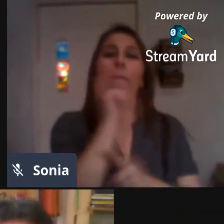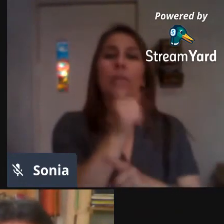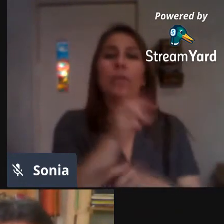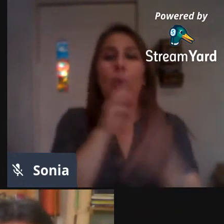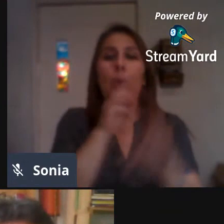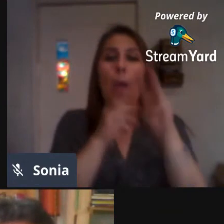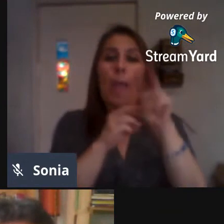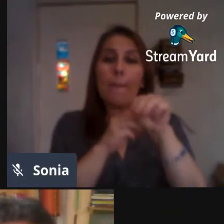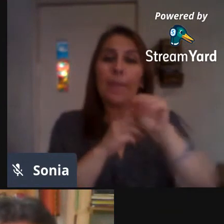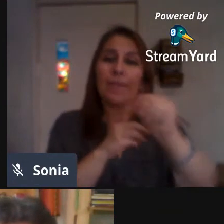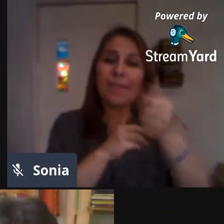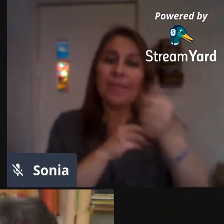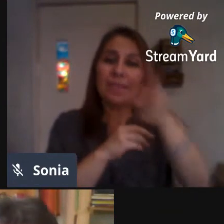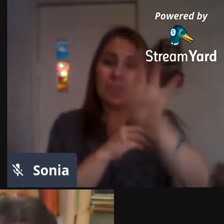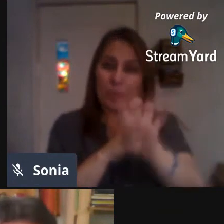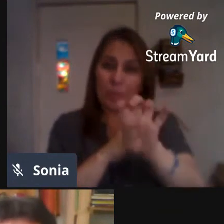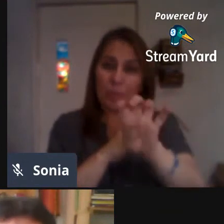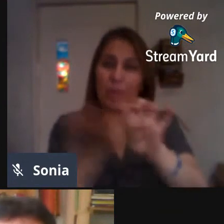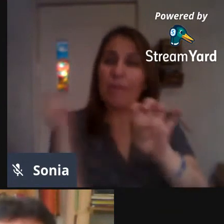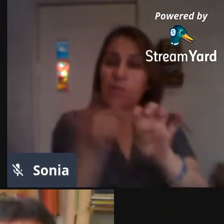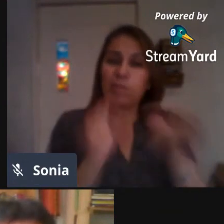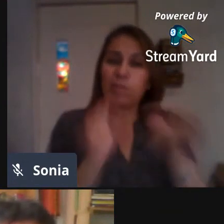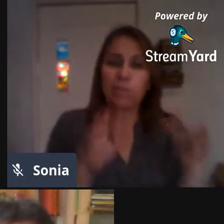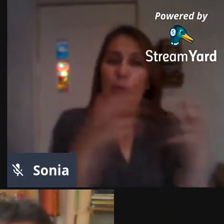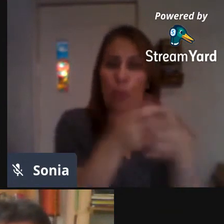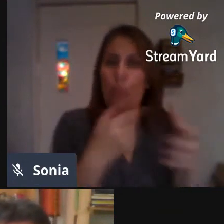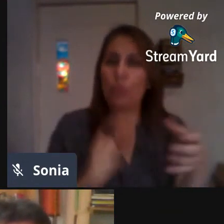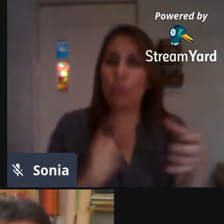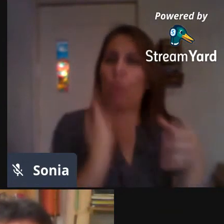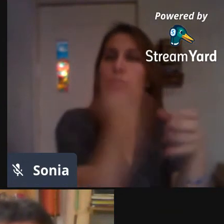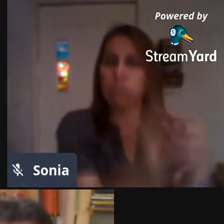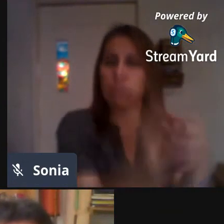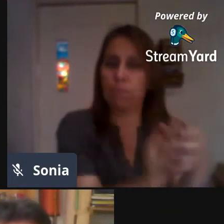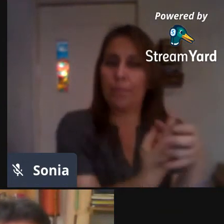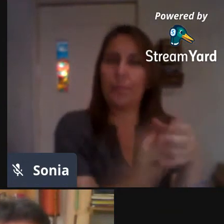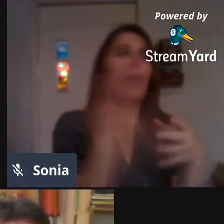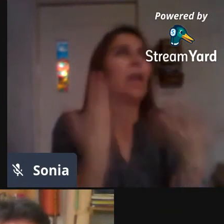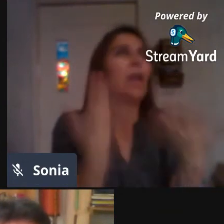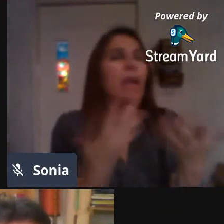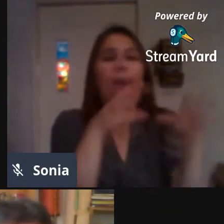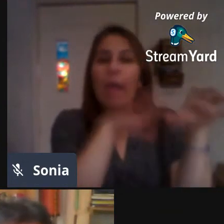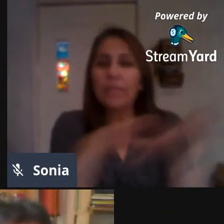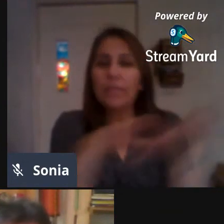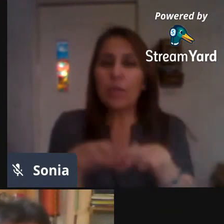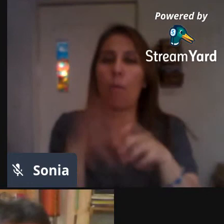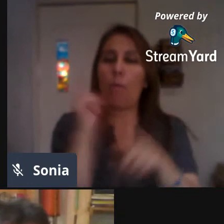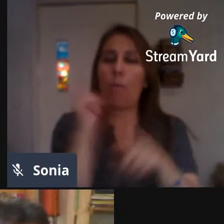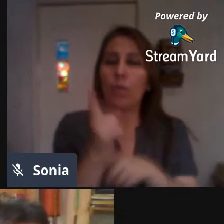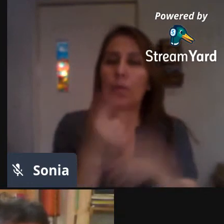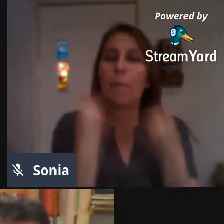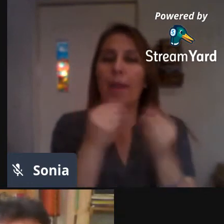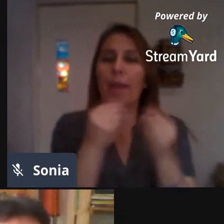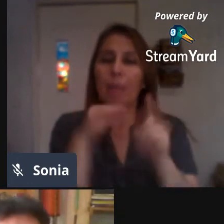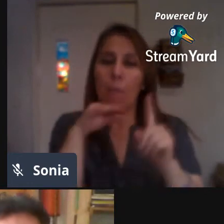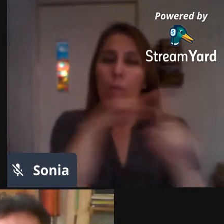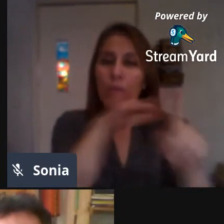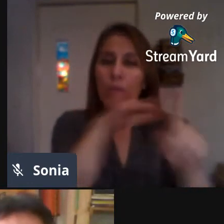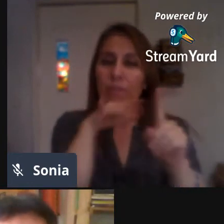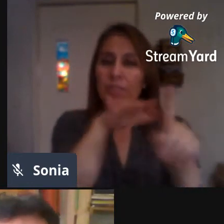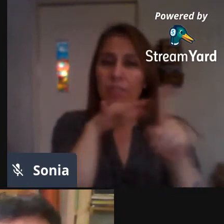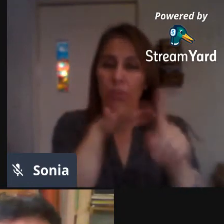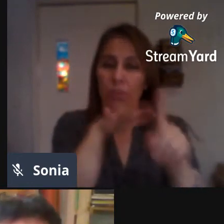que fue toda esta acción política de movilización de no solamente eso